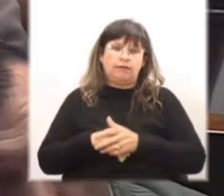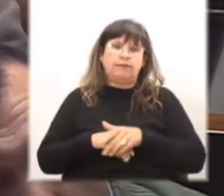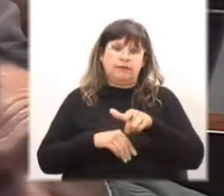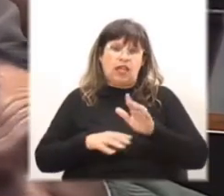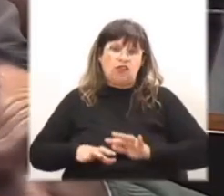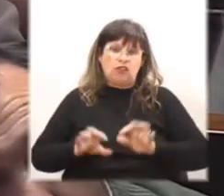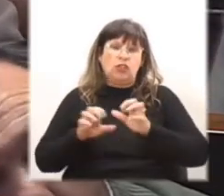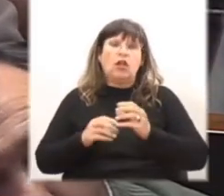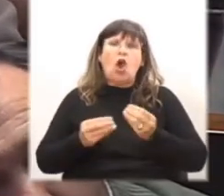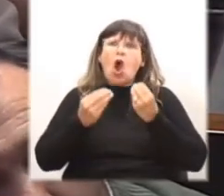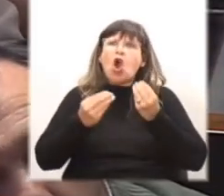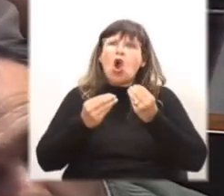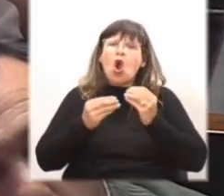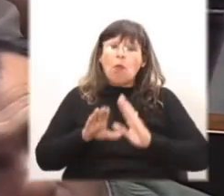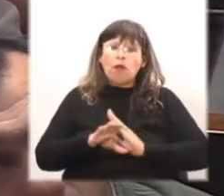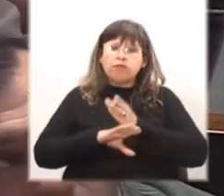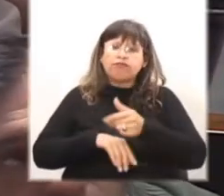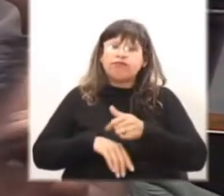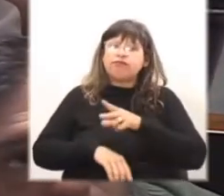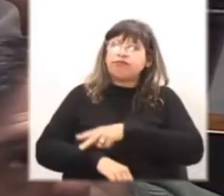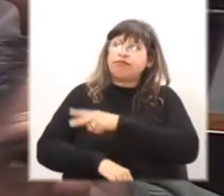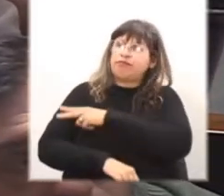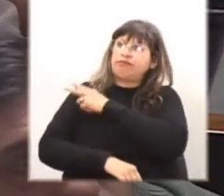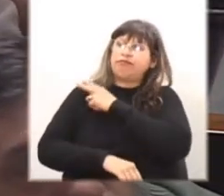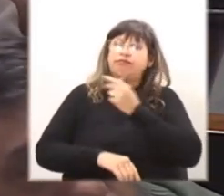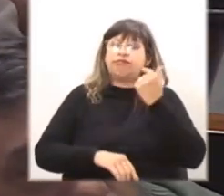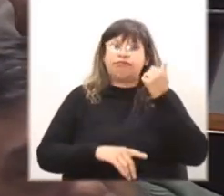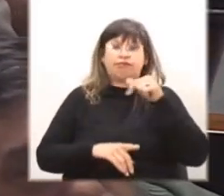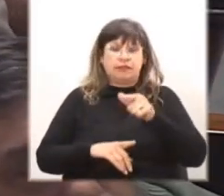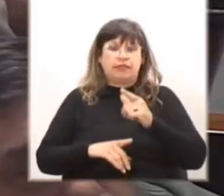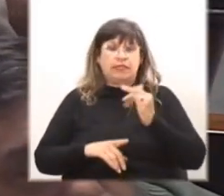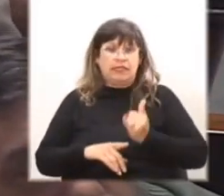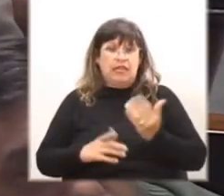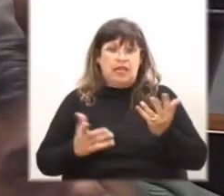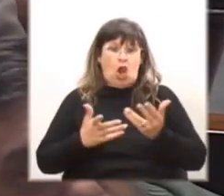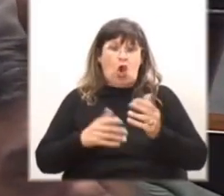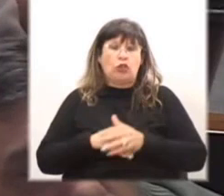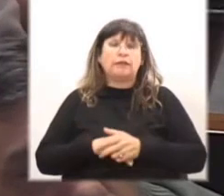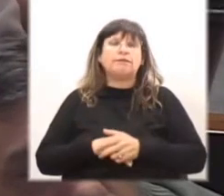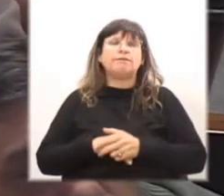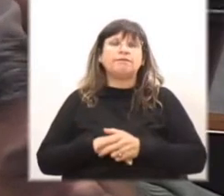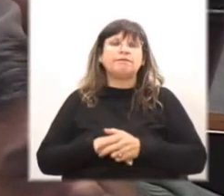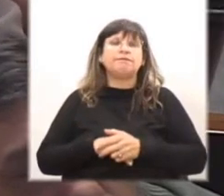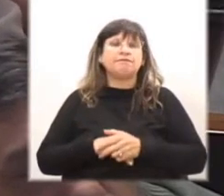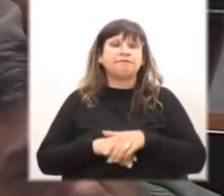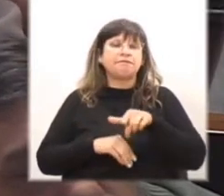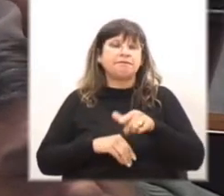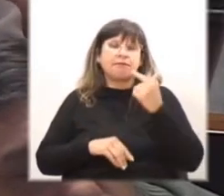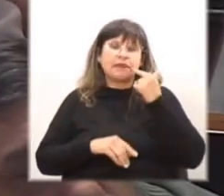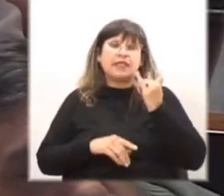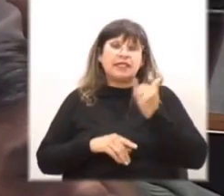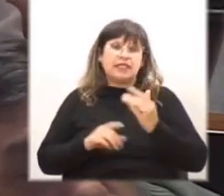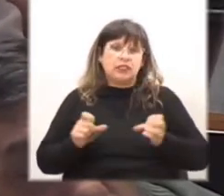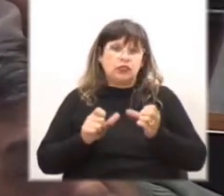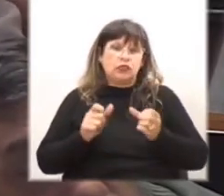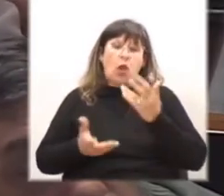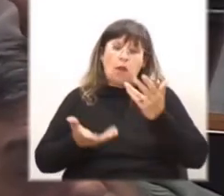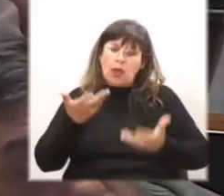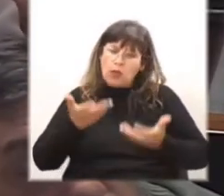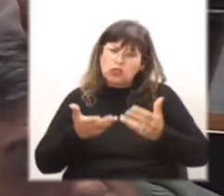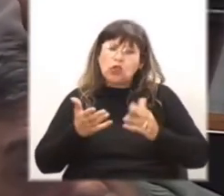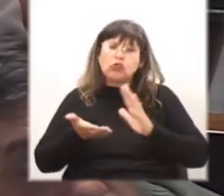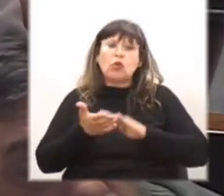cómo accedió al grado de escalafón que actualmente ostenta, si se ha realizado una evaluación de su